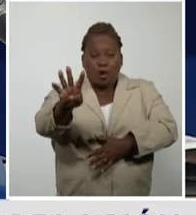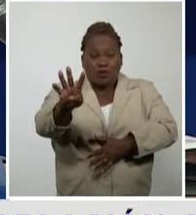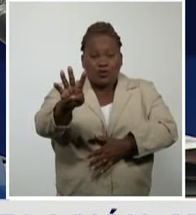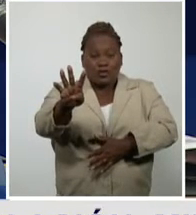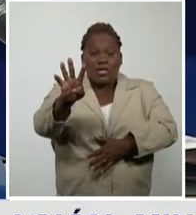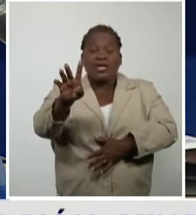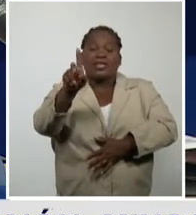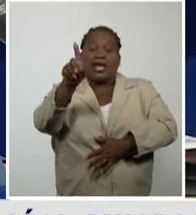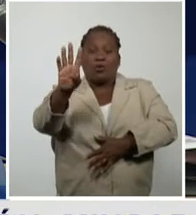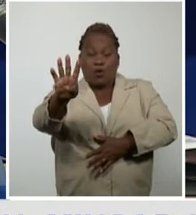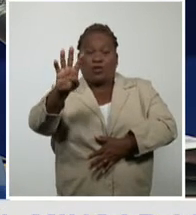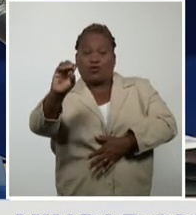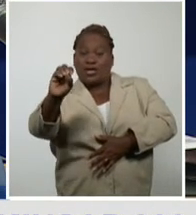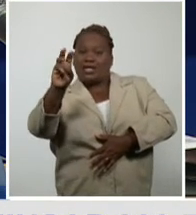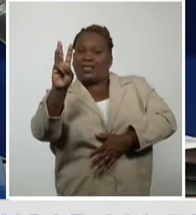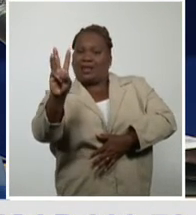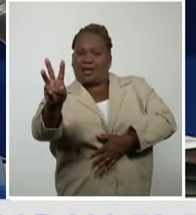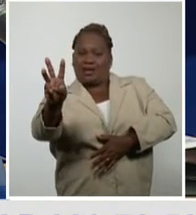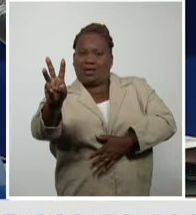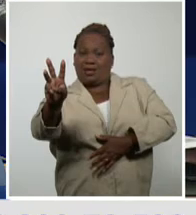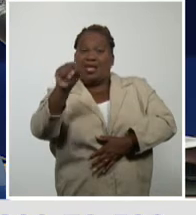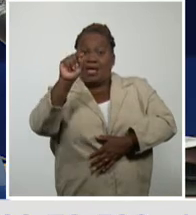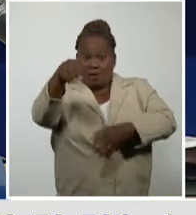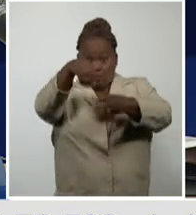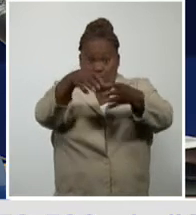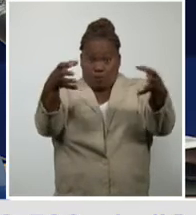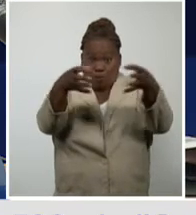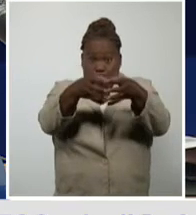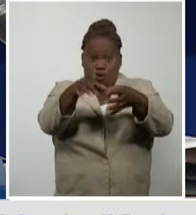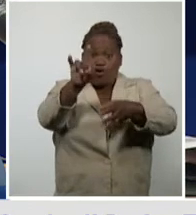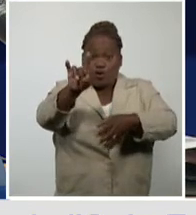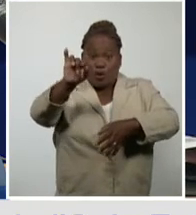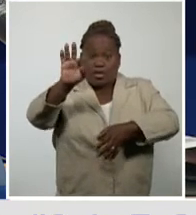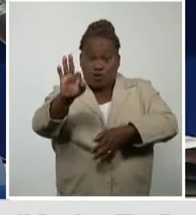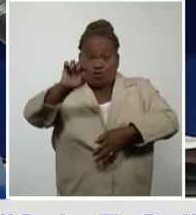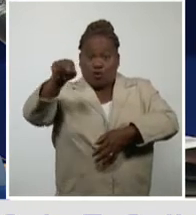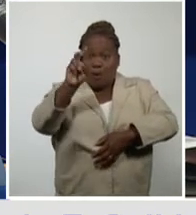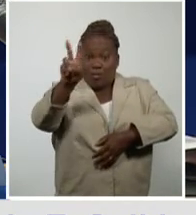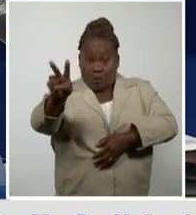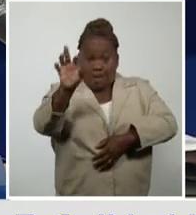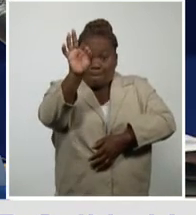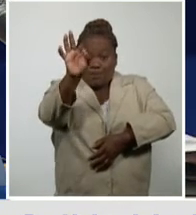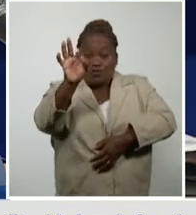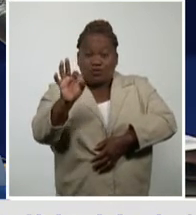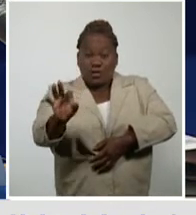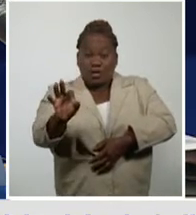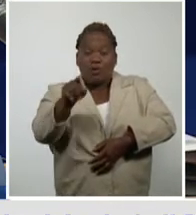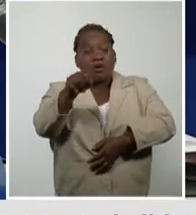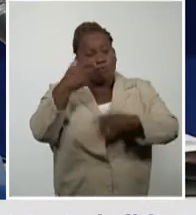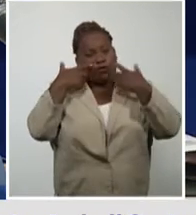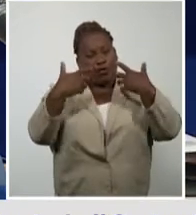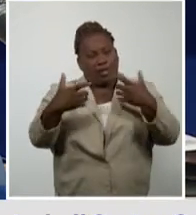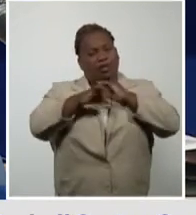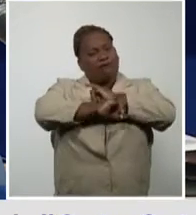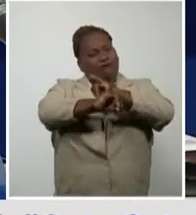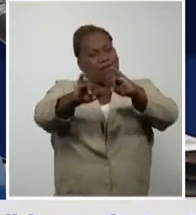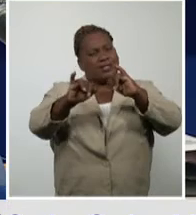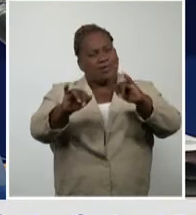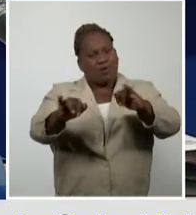403. De ellos, el 98,2%, ese es un dato importante desde el punto de vista